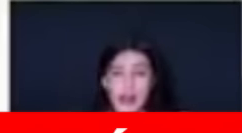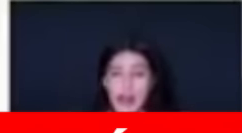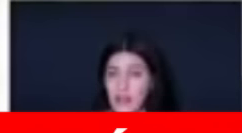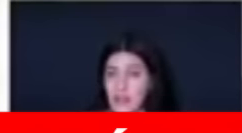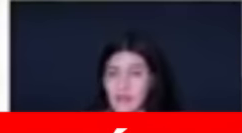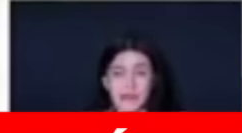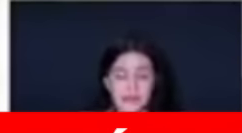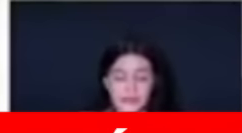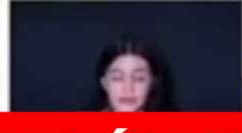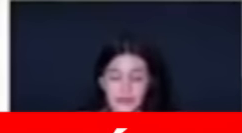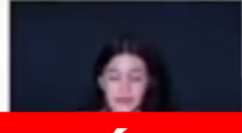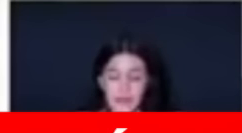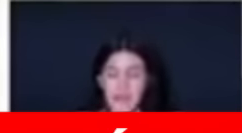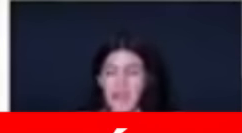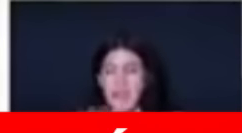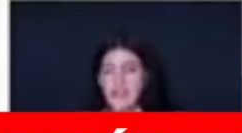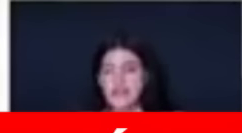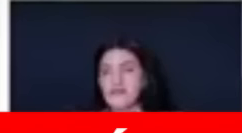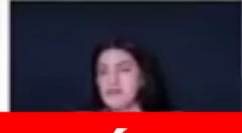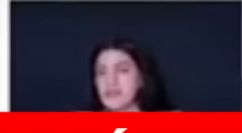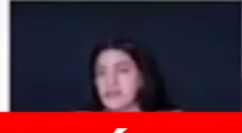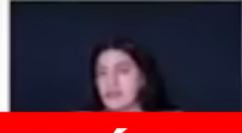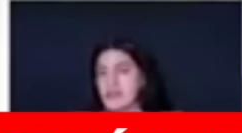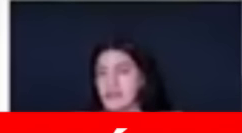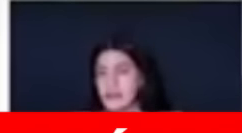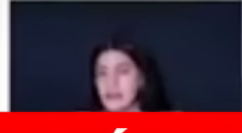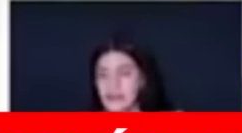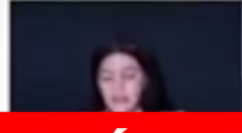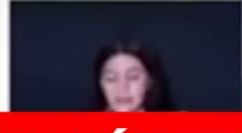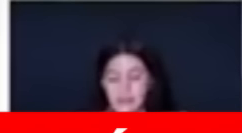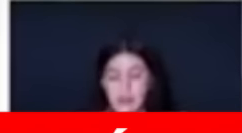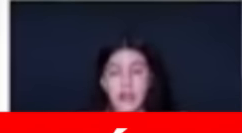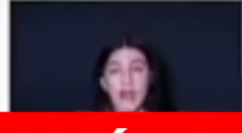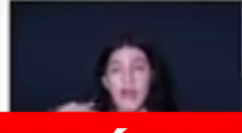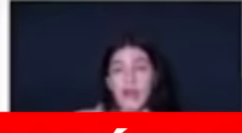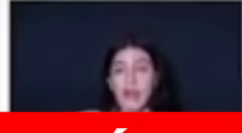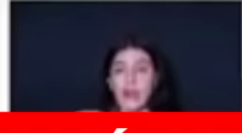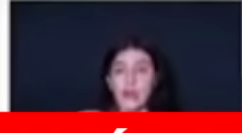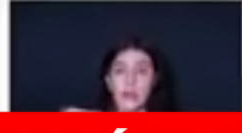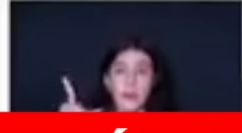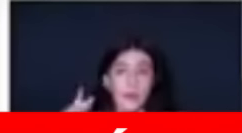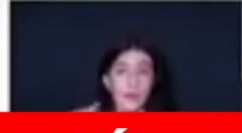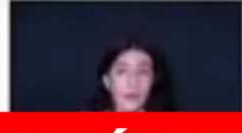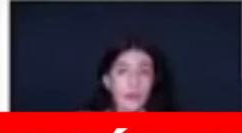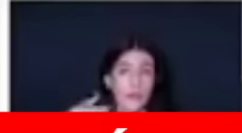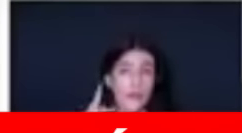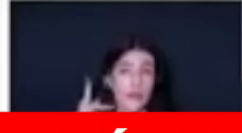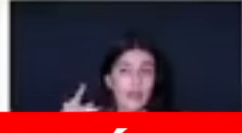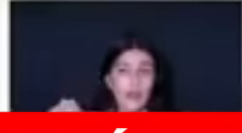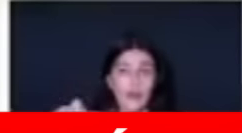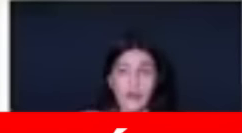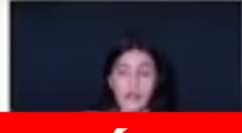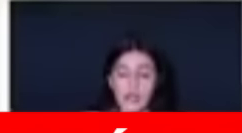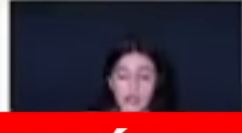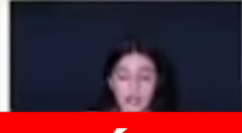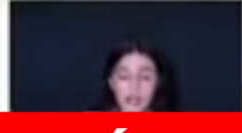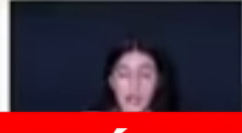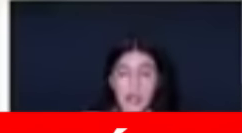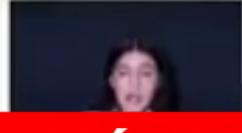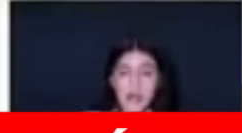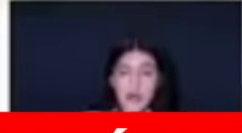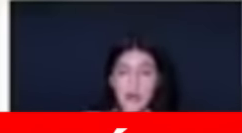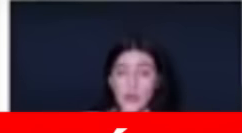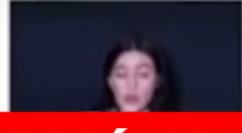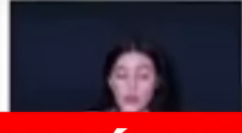absolutamente nadie, los va a detener. Morena creó un nuevo método para ganar elecciones.